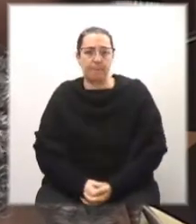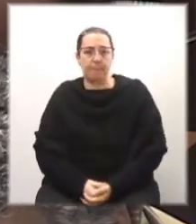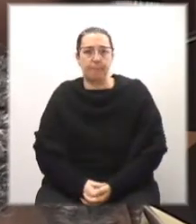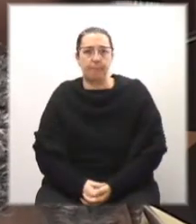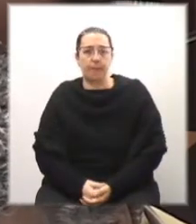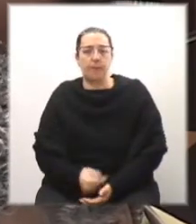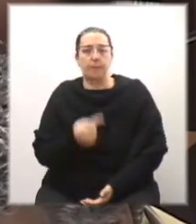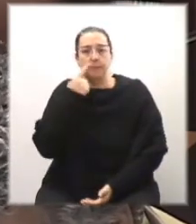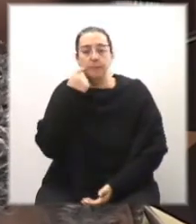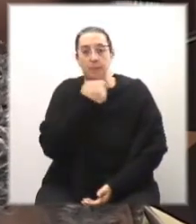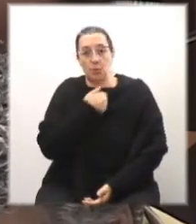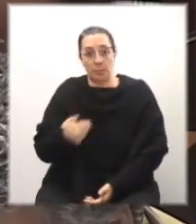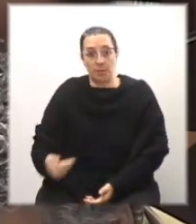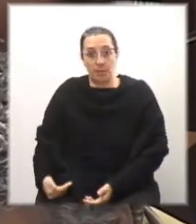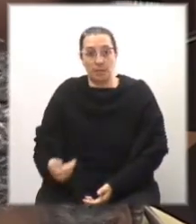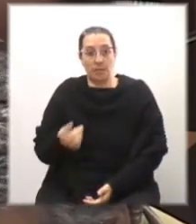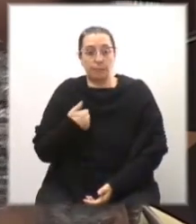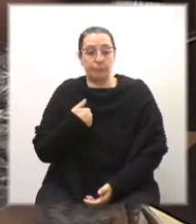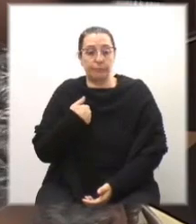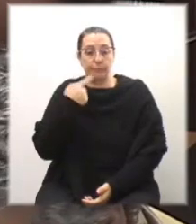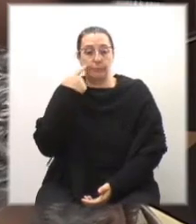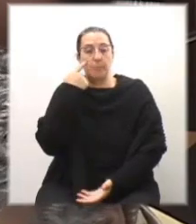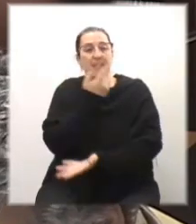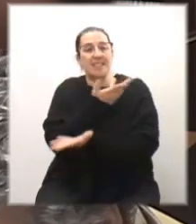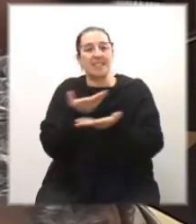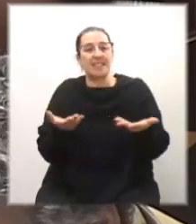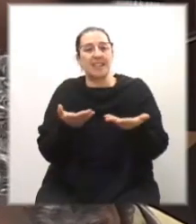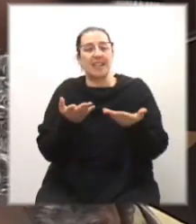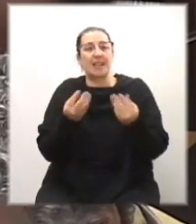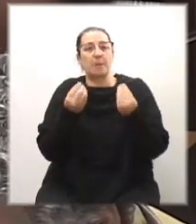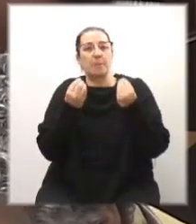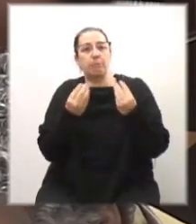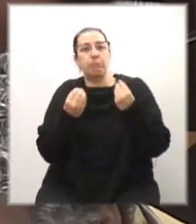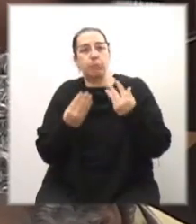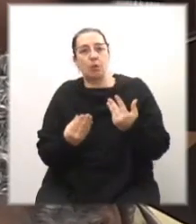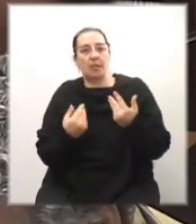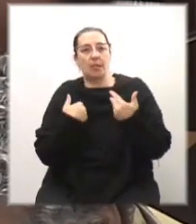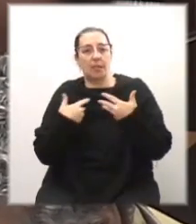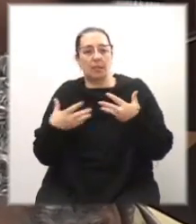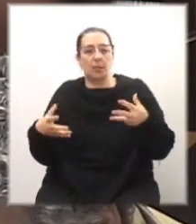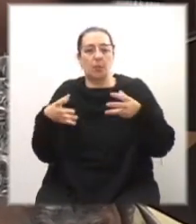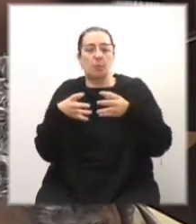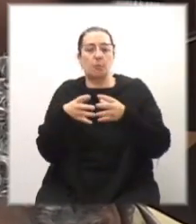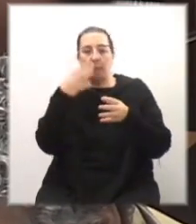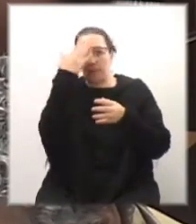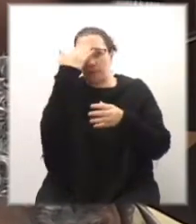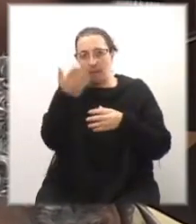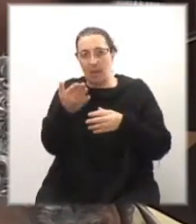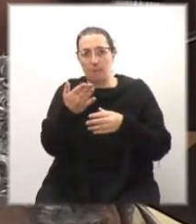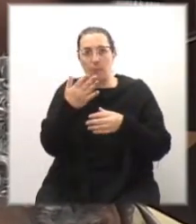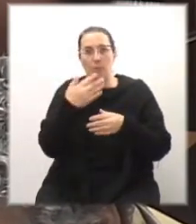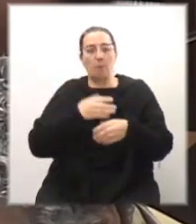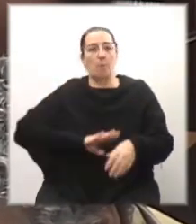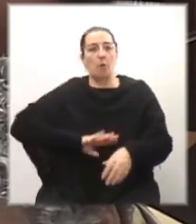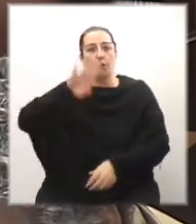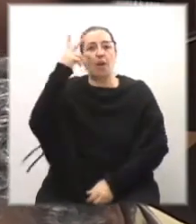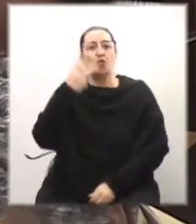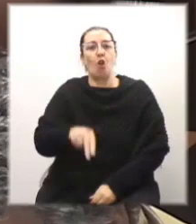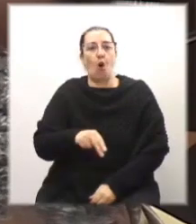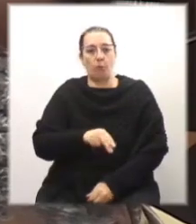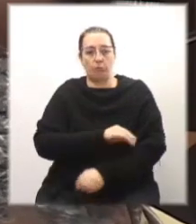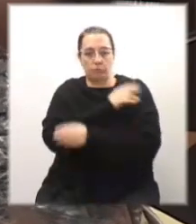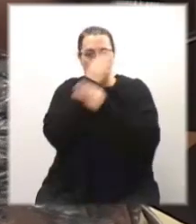Señor presidente, me corresponde presentar las razones que llevan a la bancada del Frente Amplio a votar negativamente en